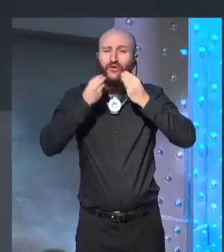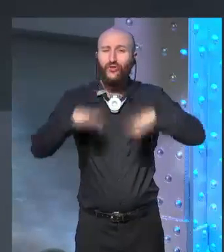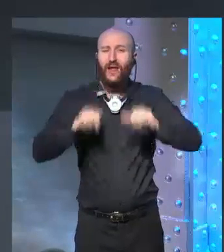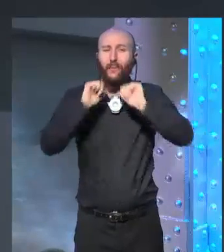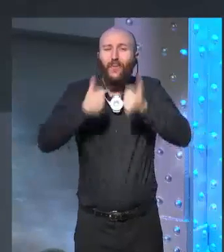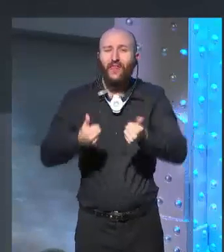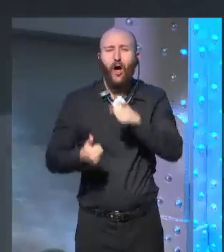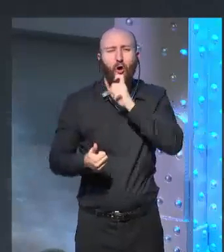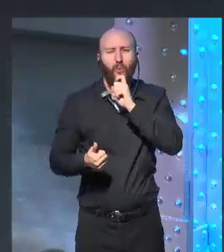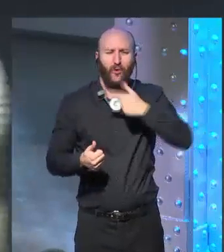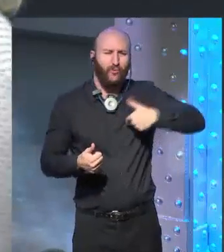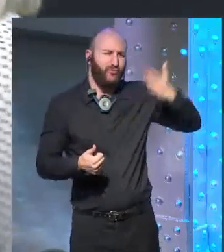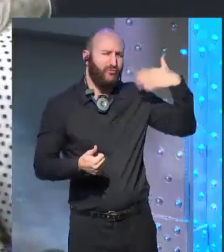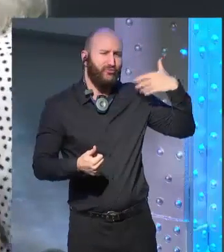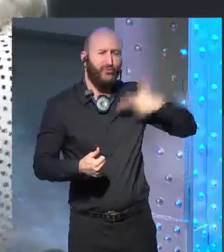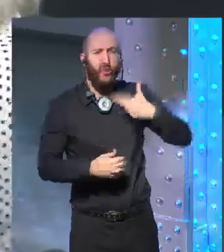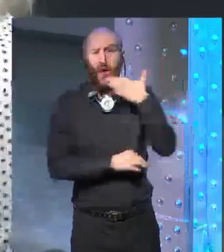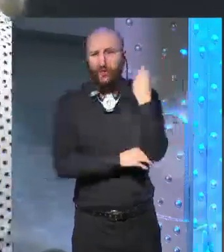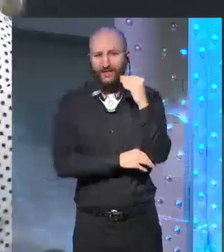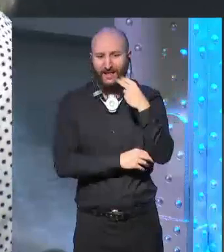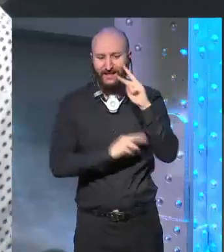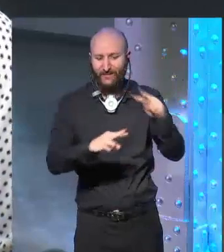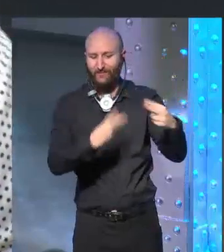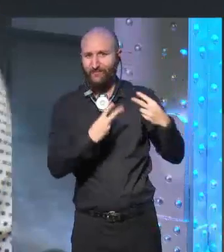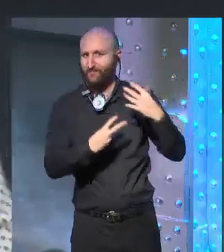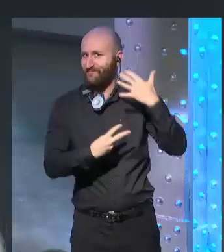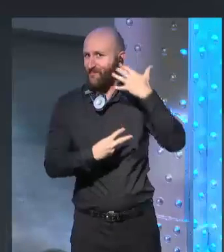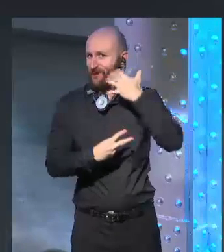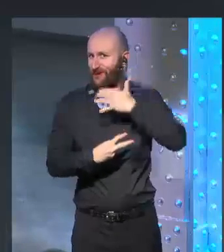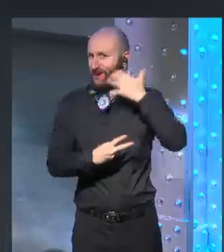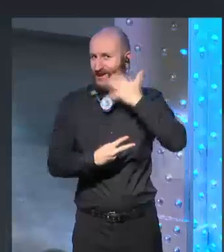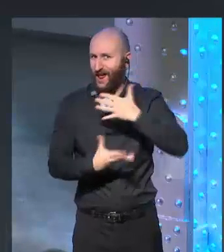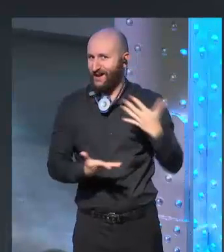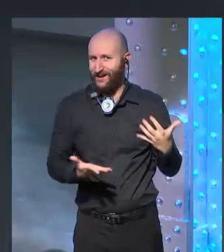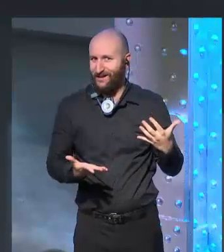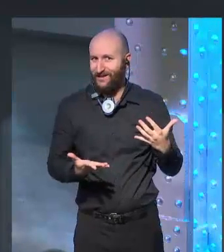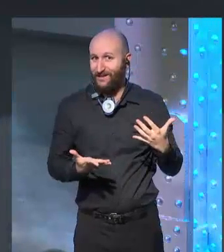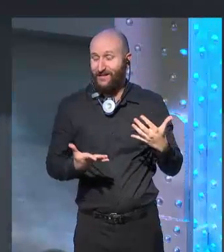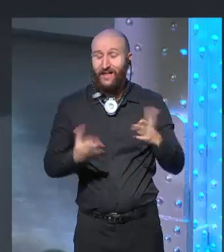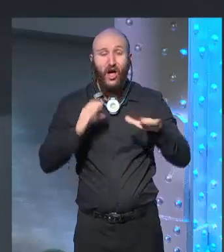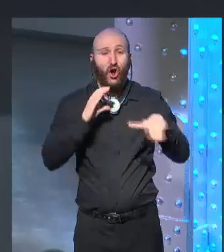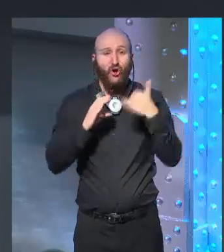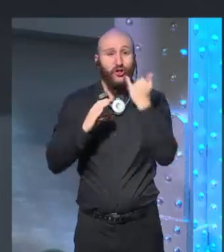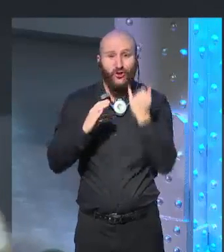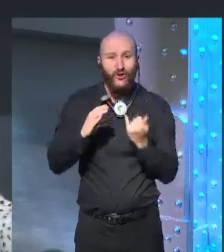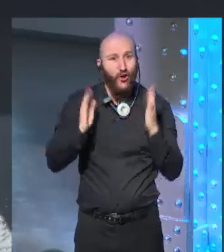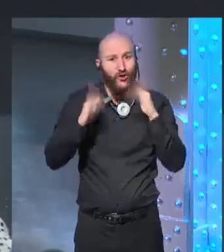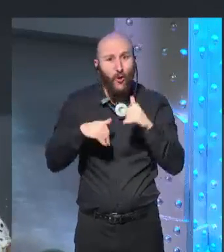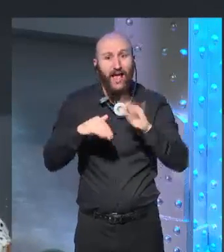una adolescente muy rara. Y creo que, bueno, no tuve una dirección de correo